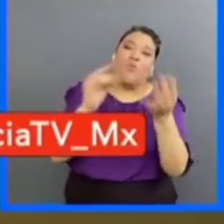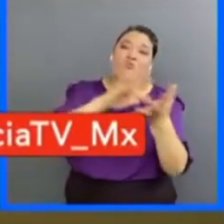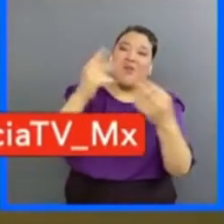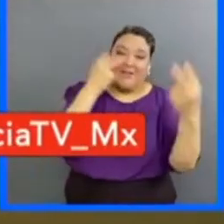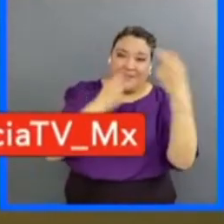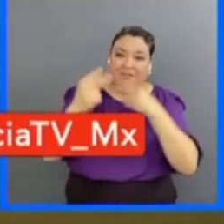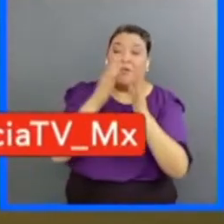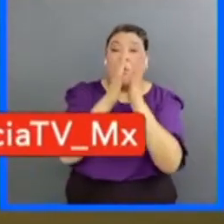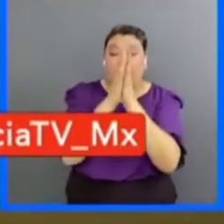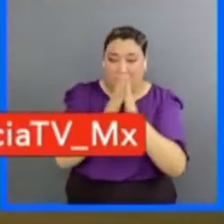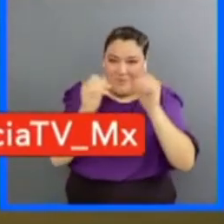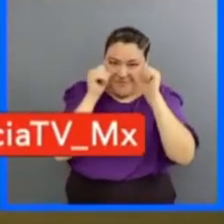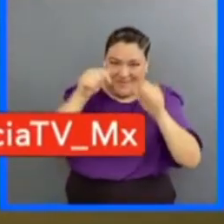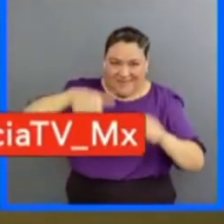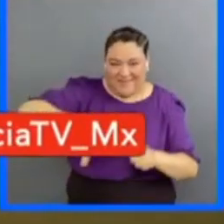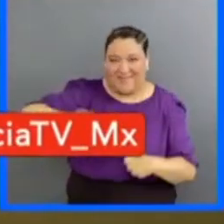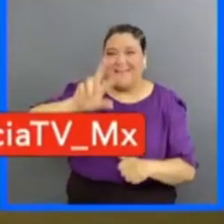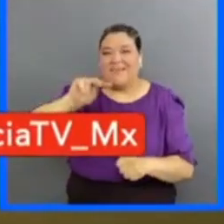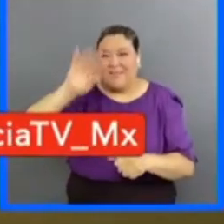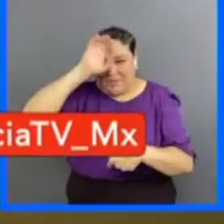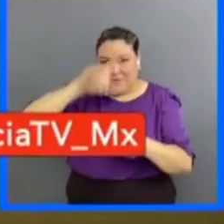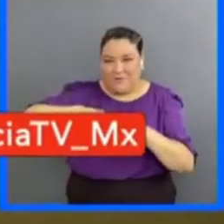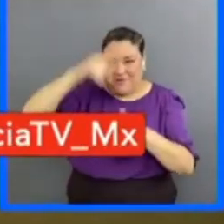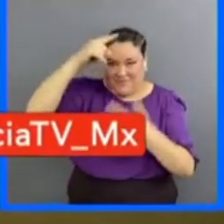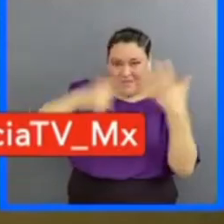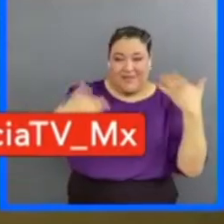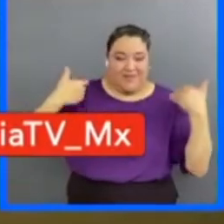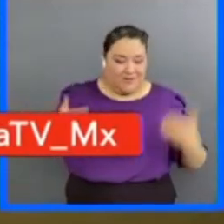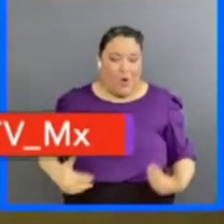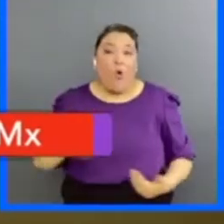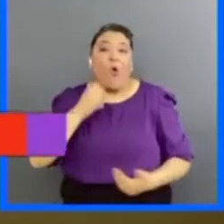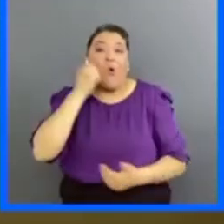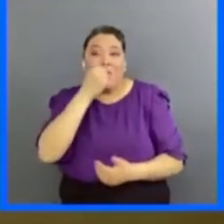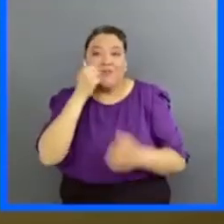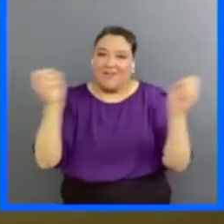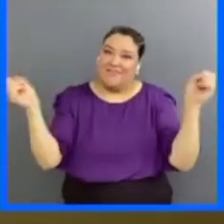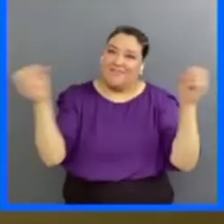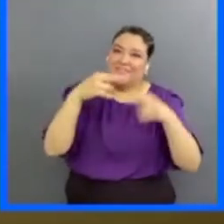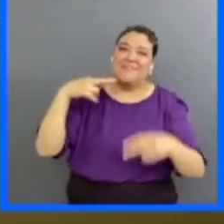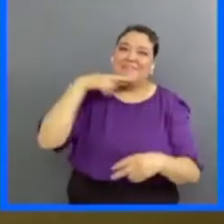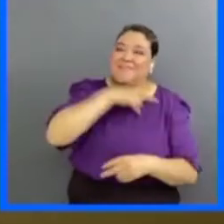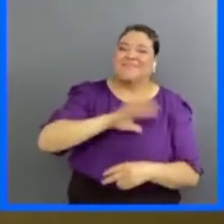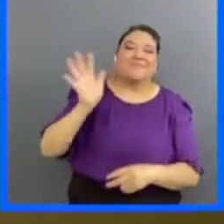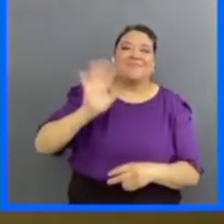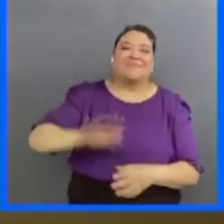pendiente de esta señal. Soy Óscar González y nos vemos en la próxima.